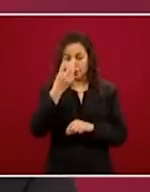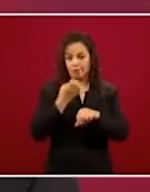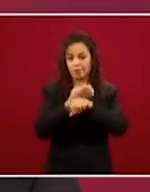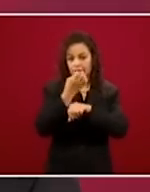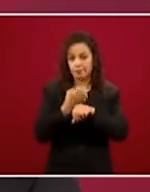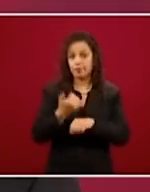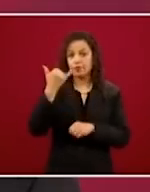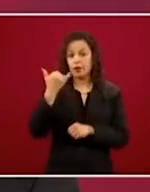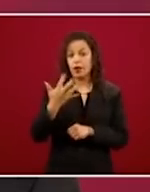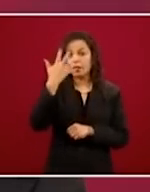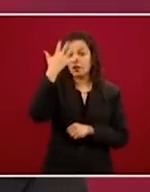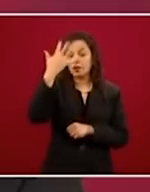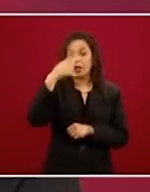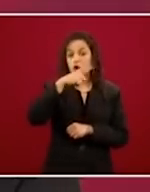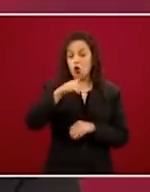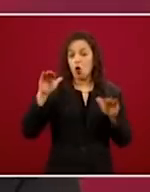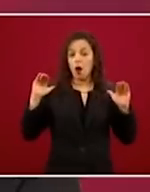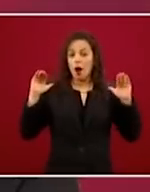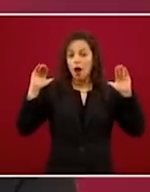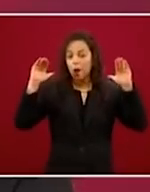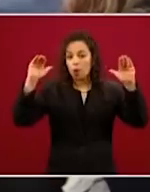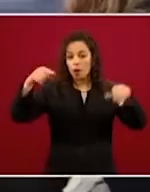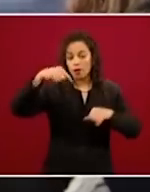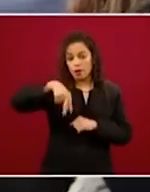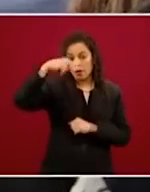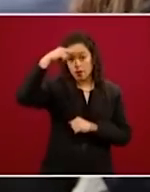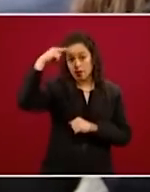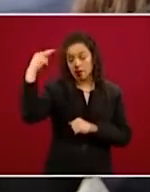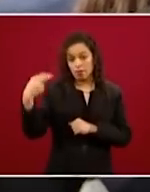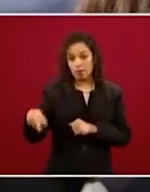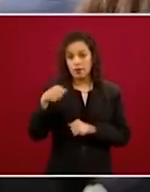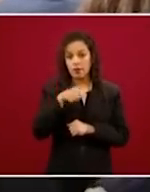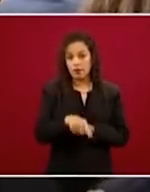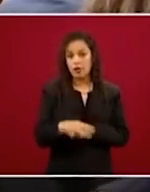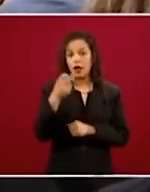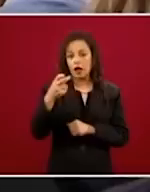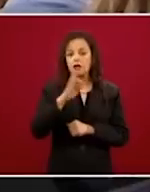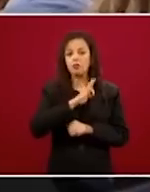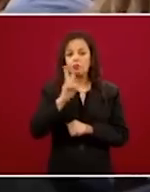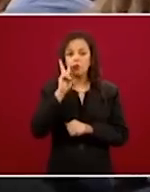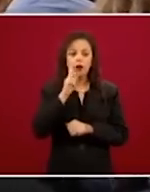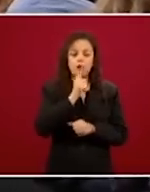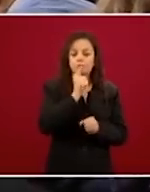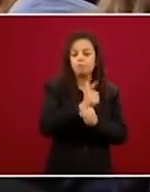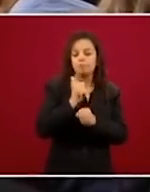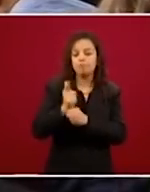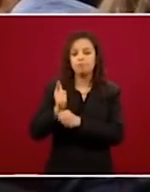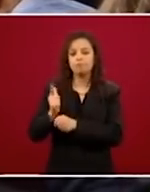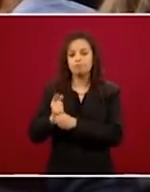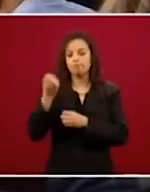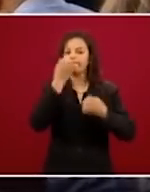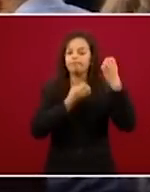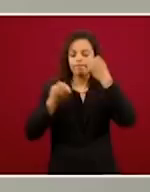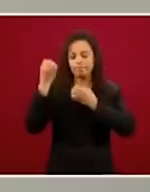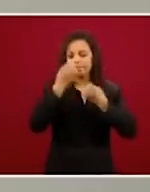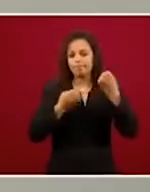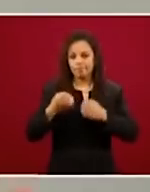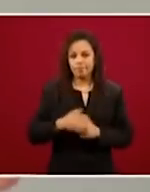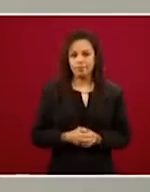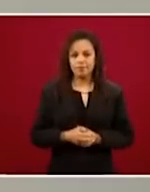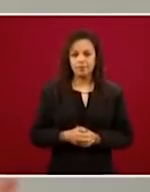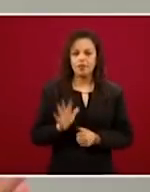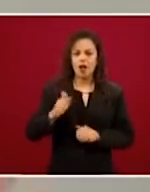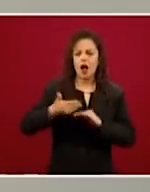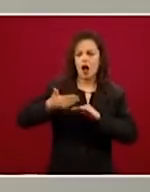internacionales relevantes en méjico que están haciendo el protocolo de detección y cierro diciendo como hemos dicho en otras ocasiones